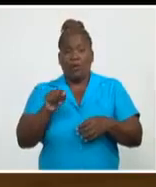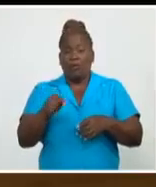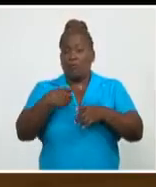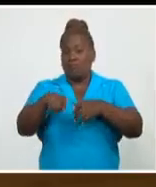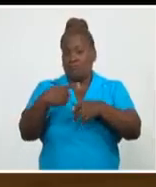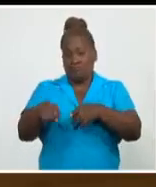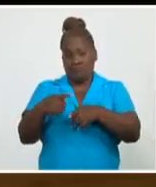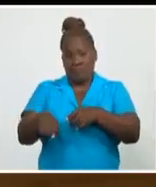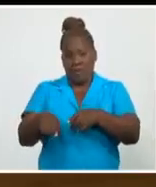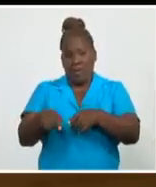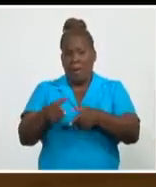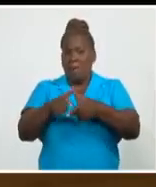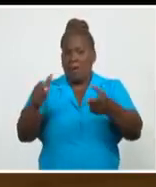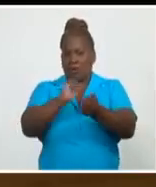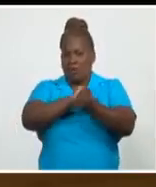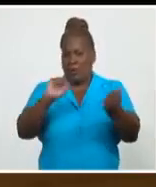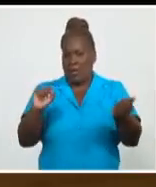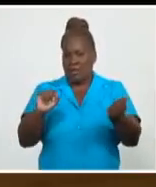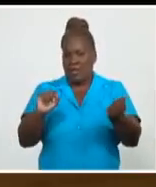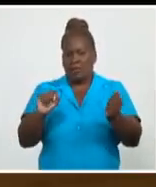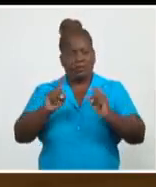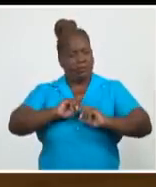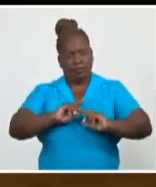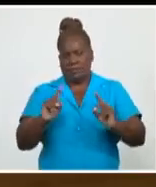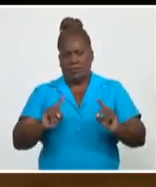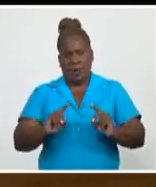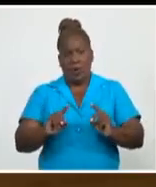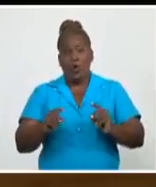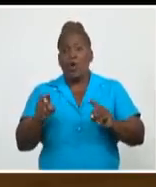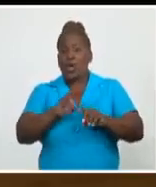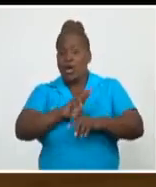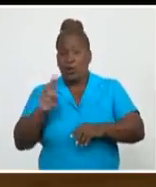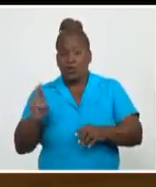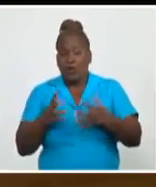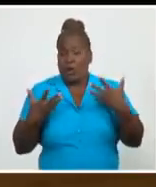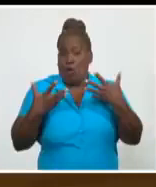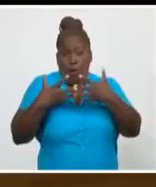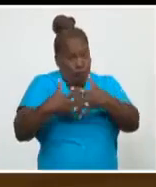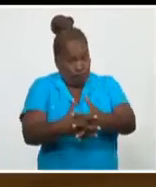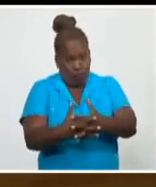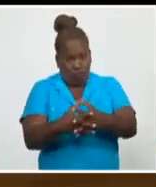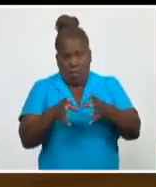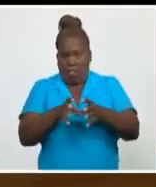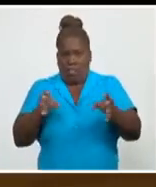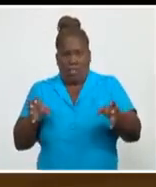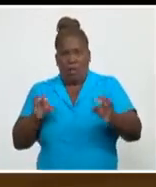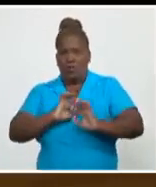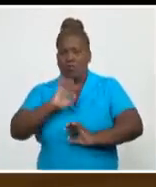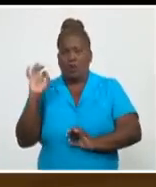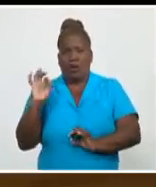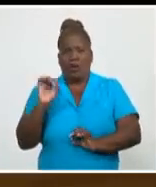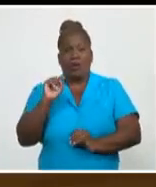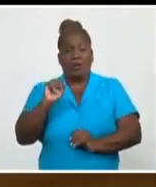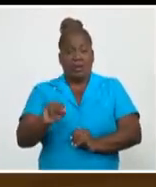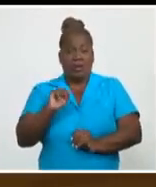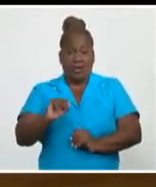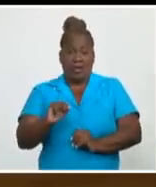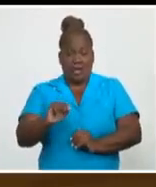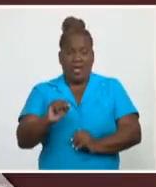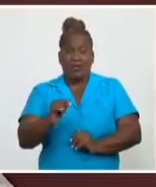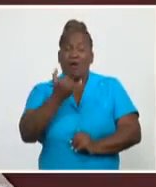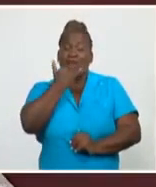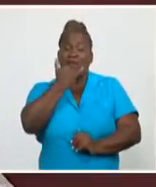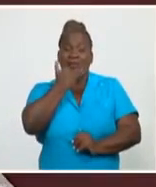de mayor democracia, pues ese sería el primer paso para destruir desde dentro la propia